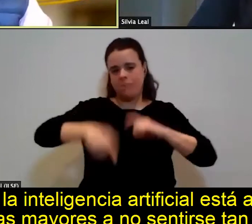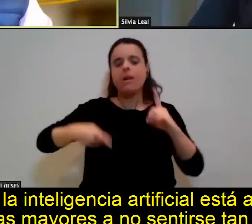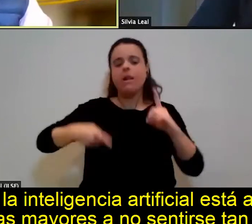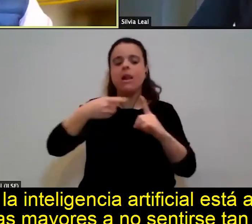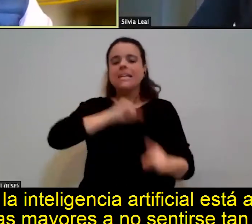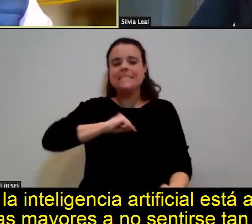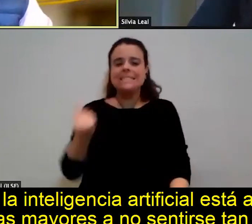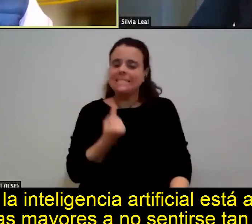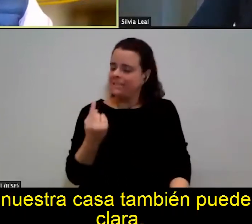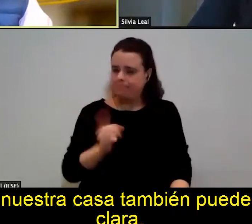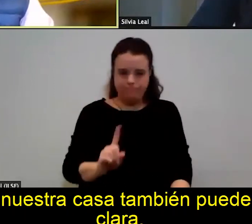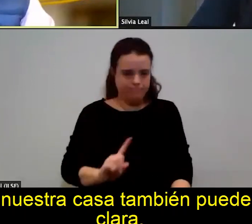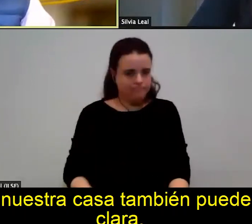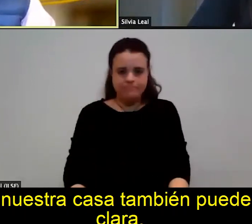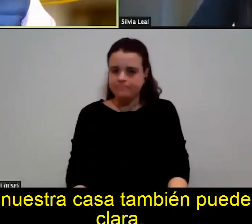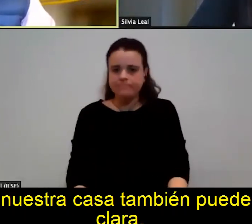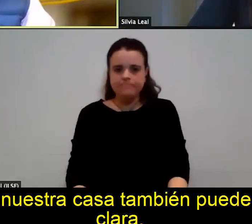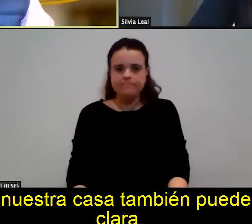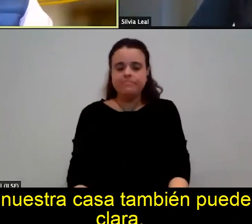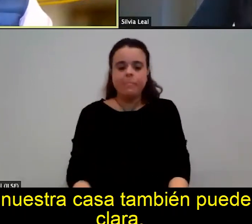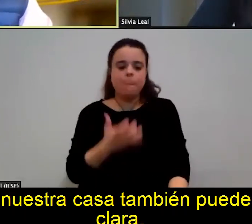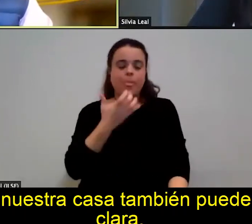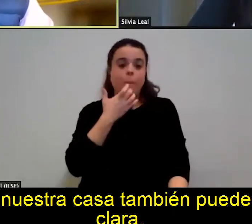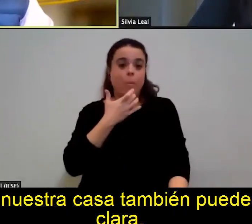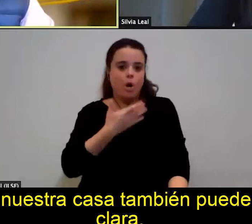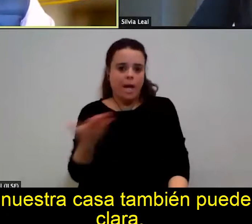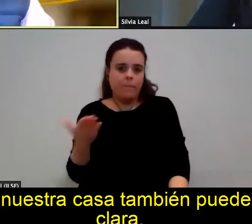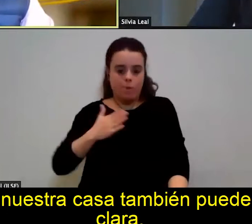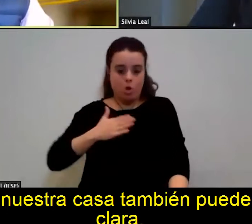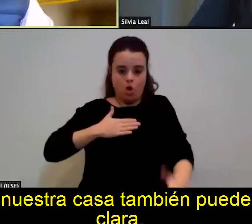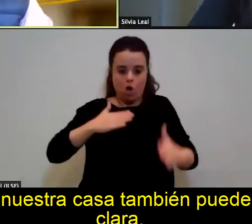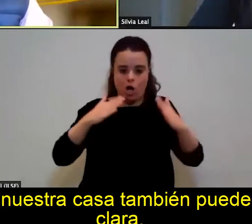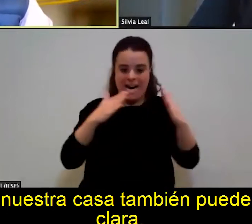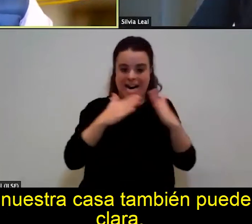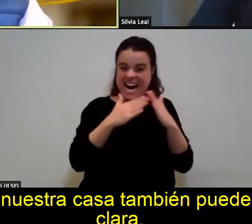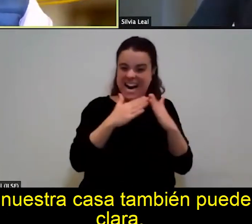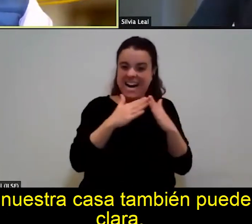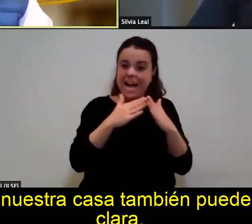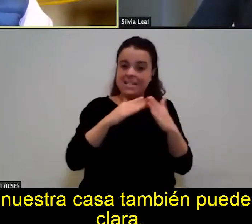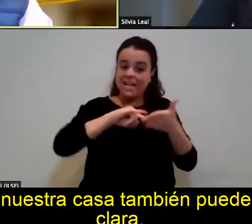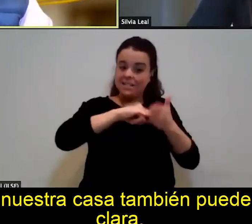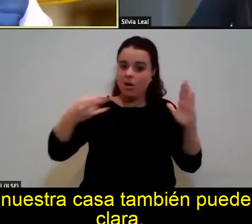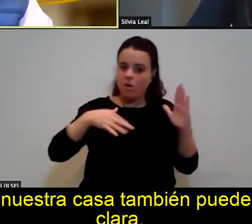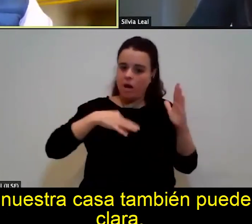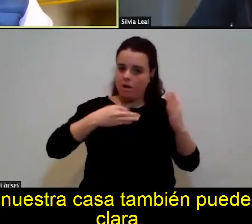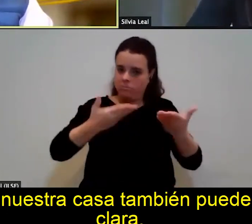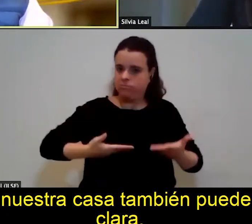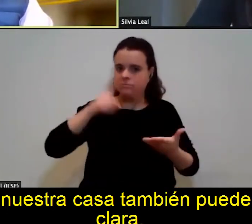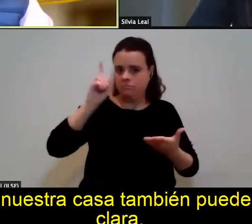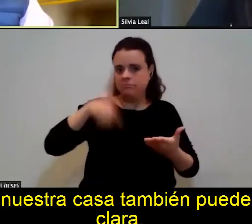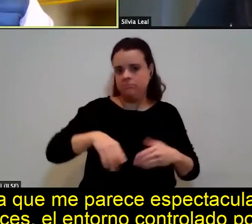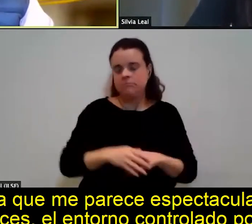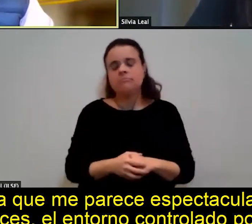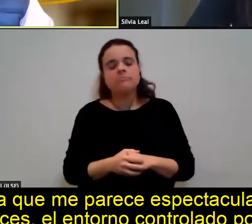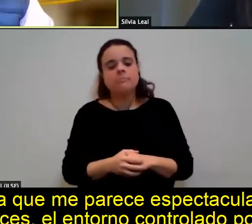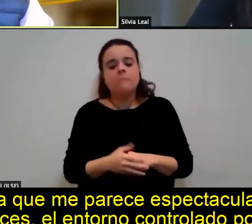tan solas, como los dispositivos que podemos tener en nuestra casa también pueden ayudar de una forma clara. Yo